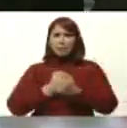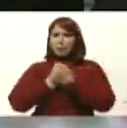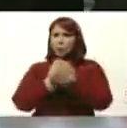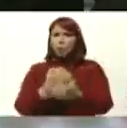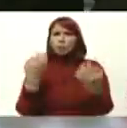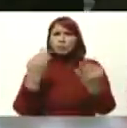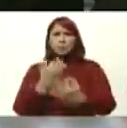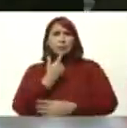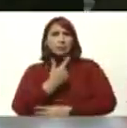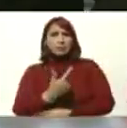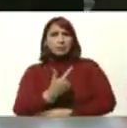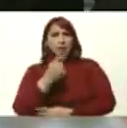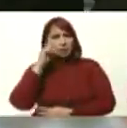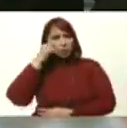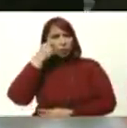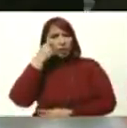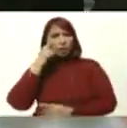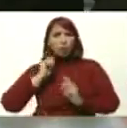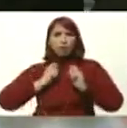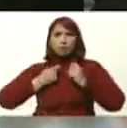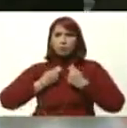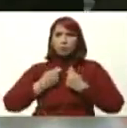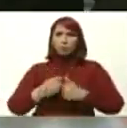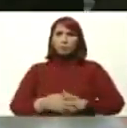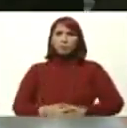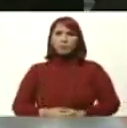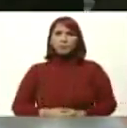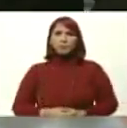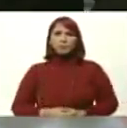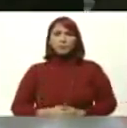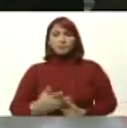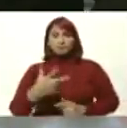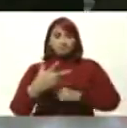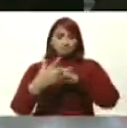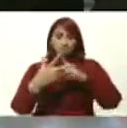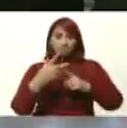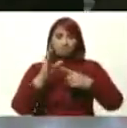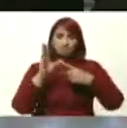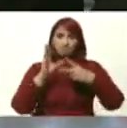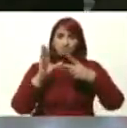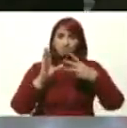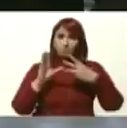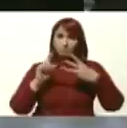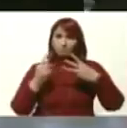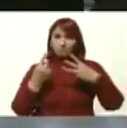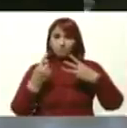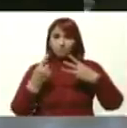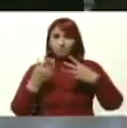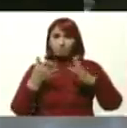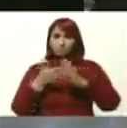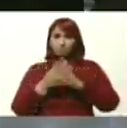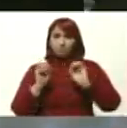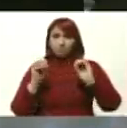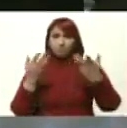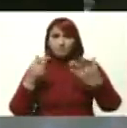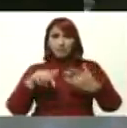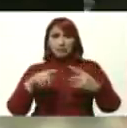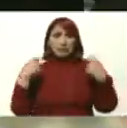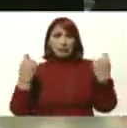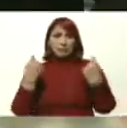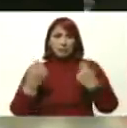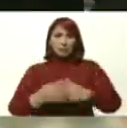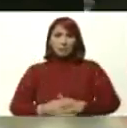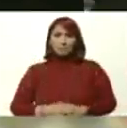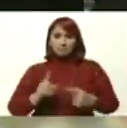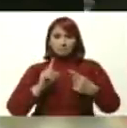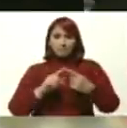decía, recordando a Aristóbulo y sus tres características principales que reivindicamos para esta campaña: